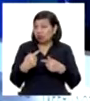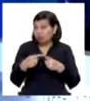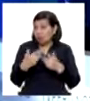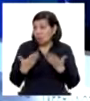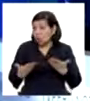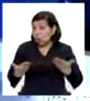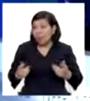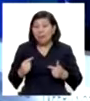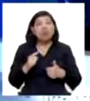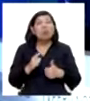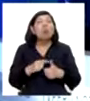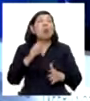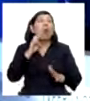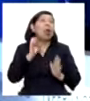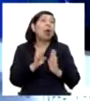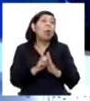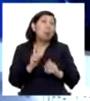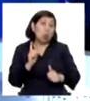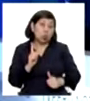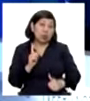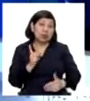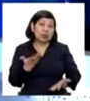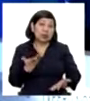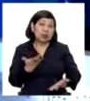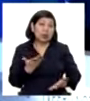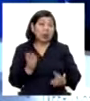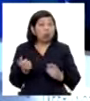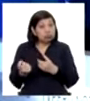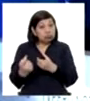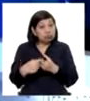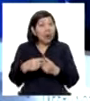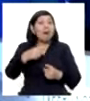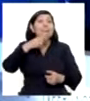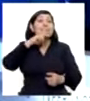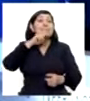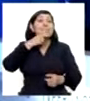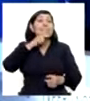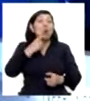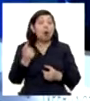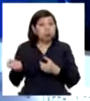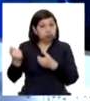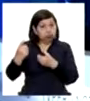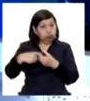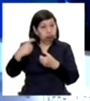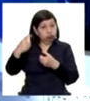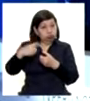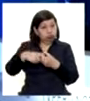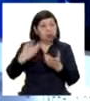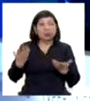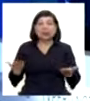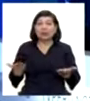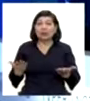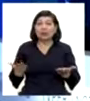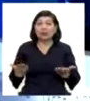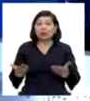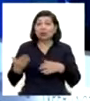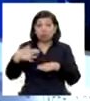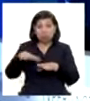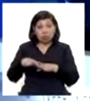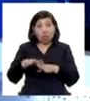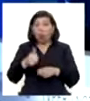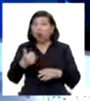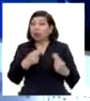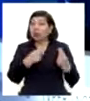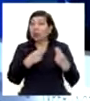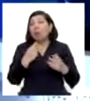aspectos. Uno de ellos, por ejemplo, fue el ir convocando a las mujeres para que vayan accediendo a